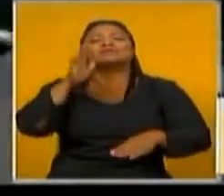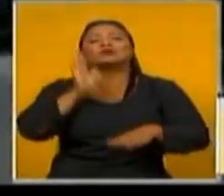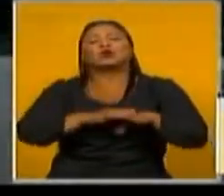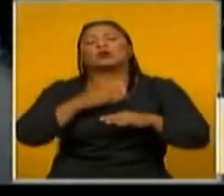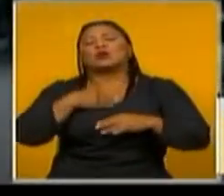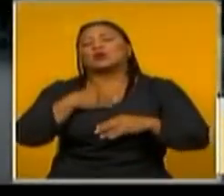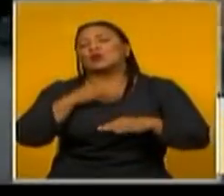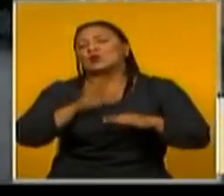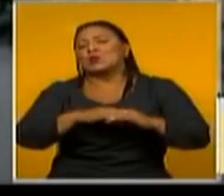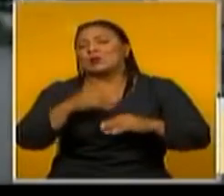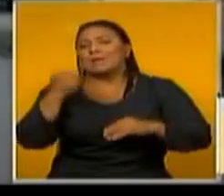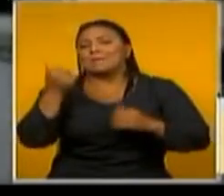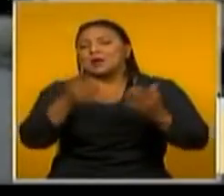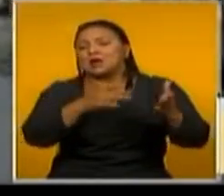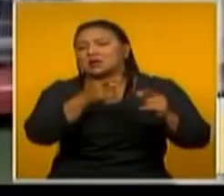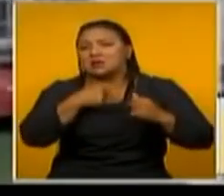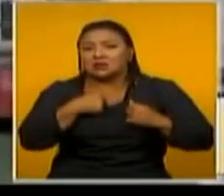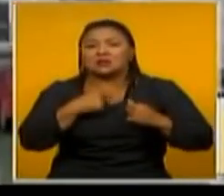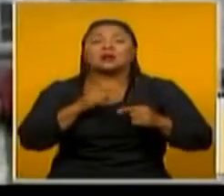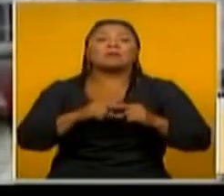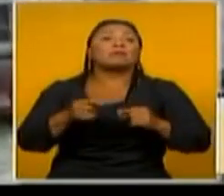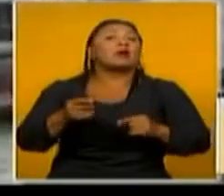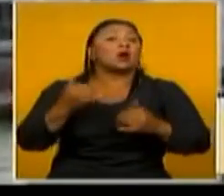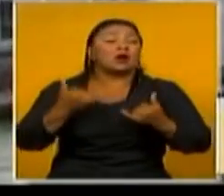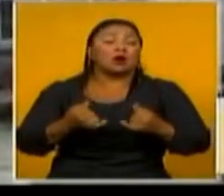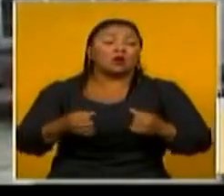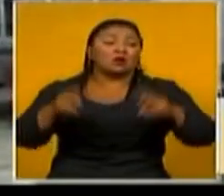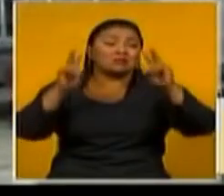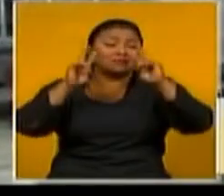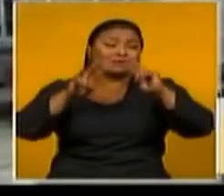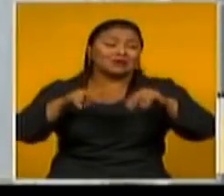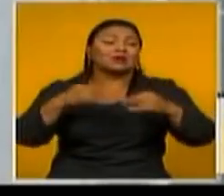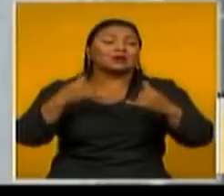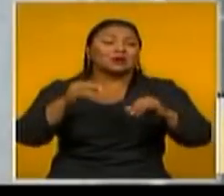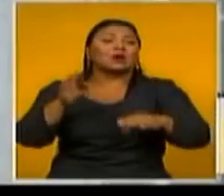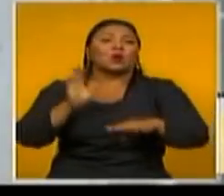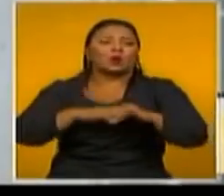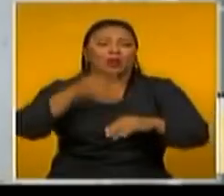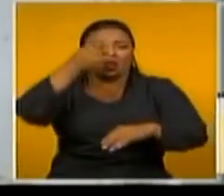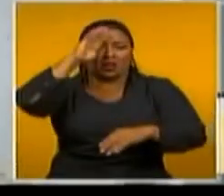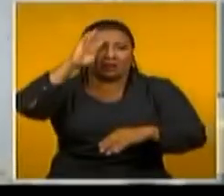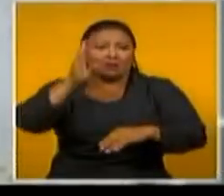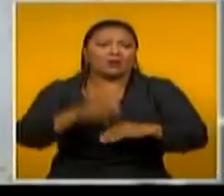al Ministerio Público, donde es investigado por este triple homicidio en México.